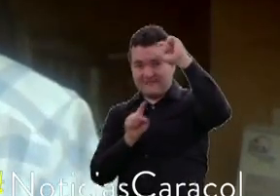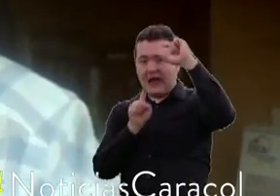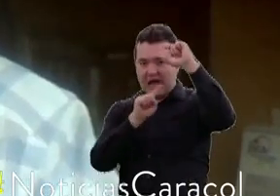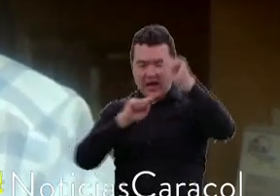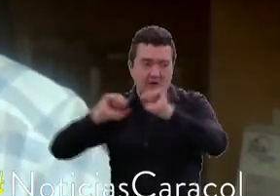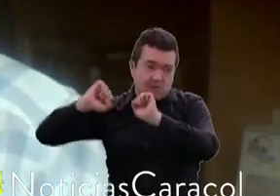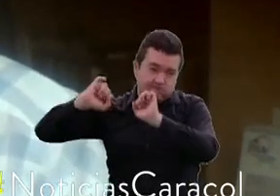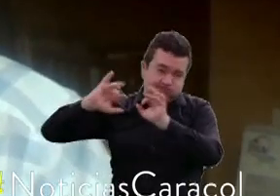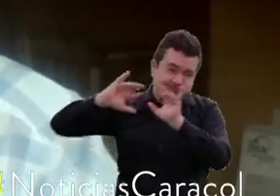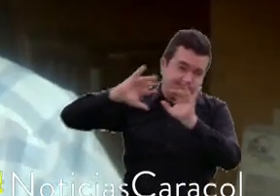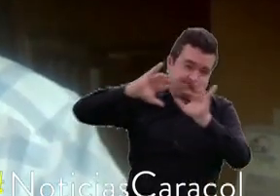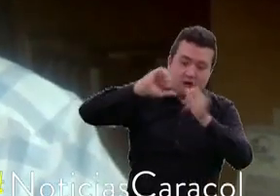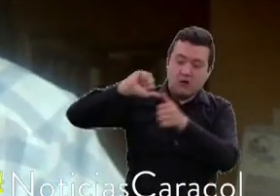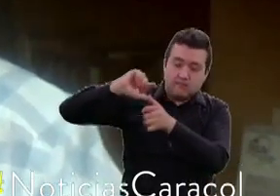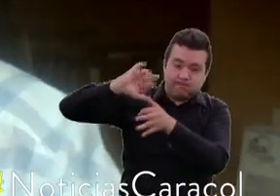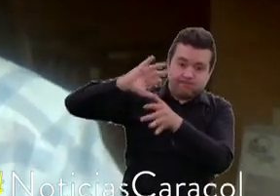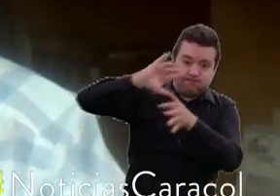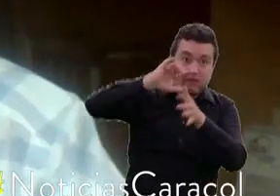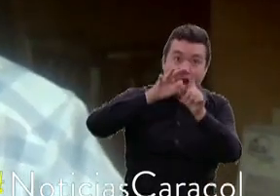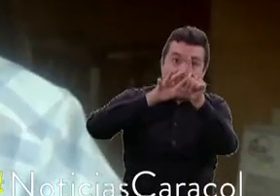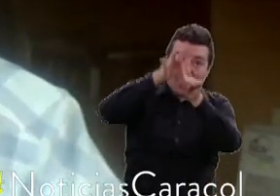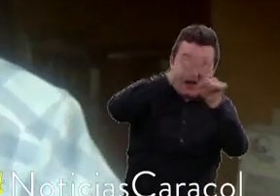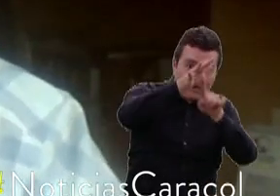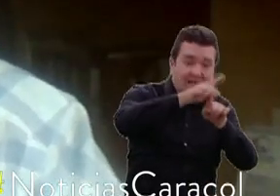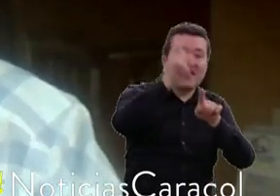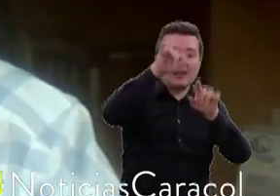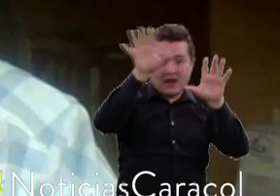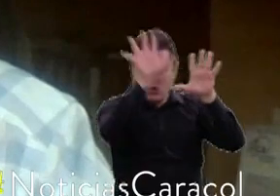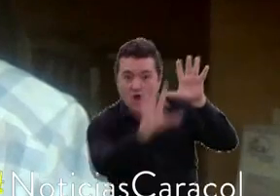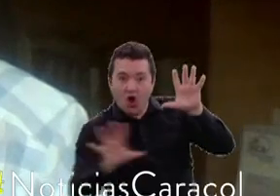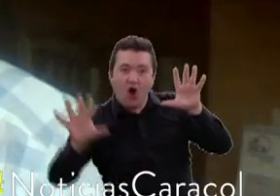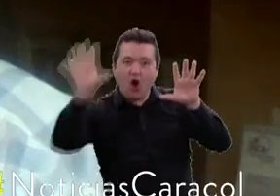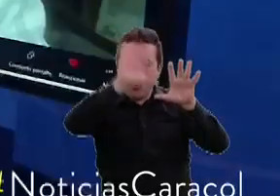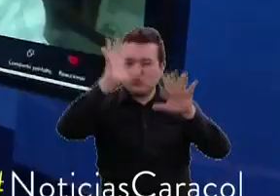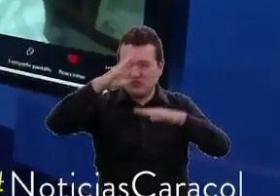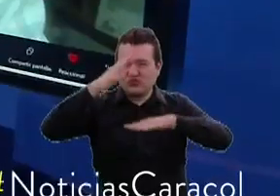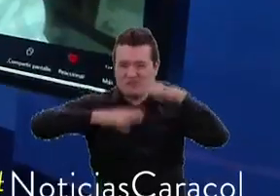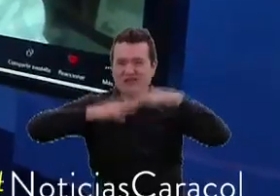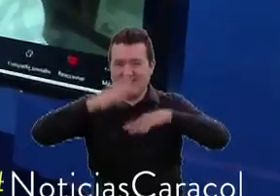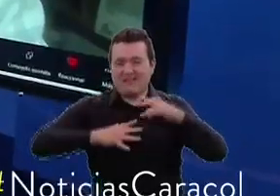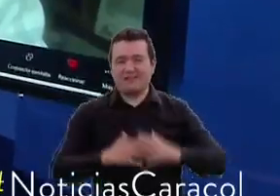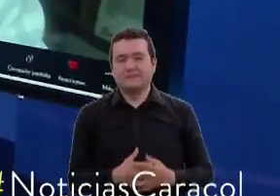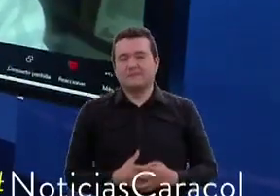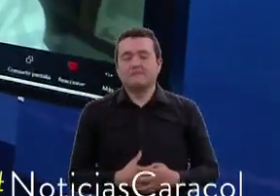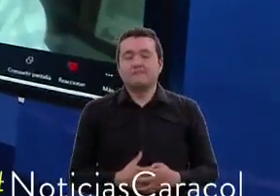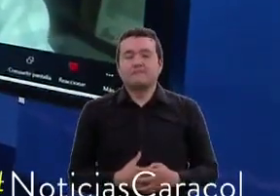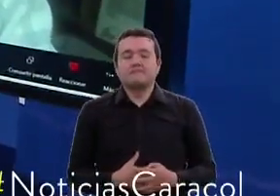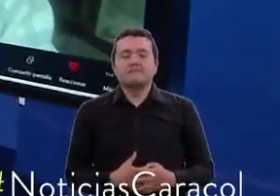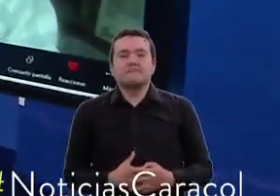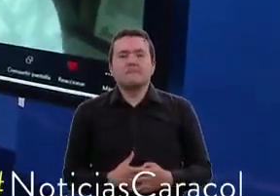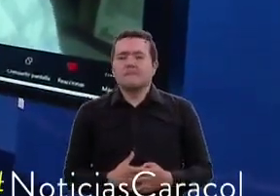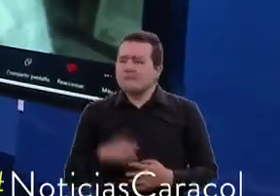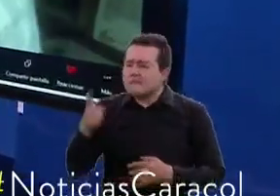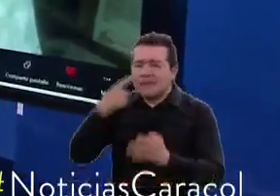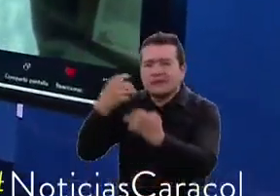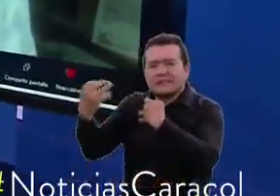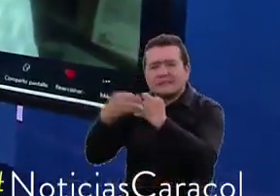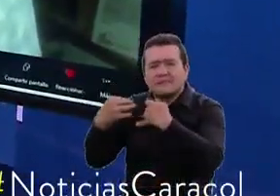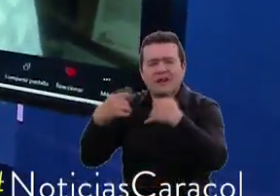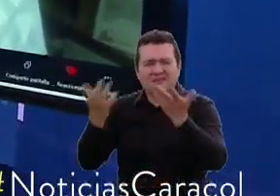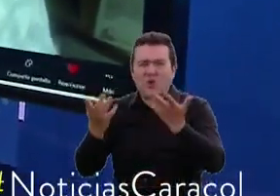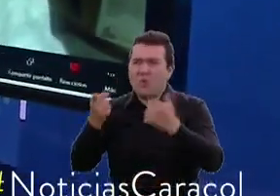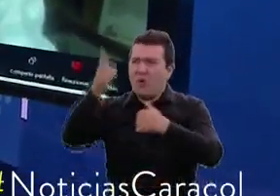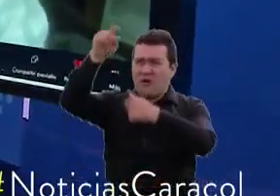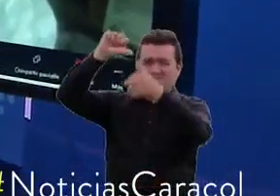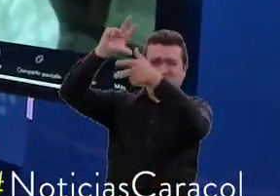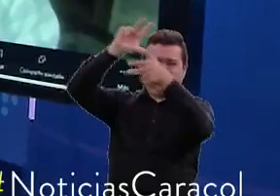haya afectación no solamente allí, sino en todo el archipiélago. Cristian, explíquenos qué relación tiene la ola invernal que está viviendo el país, conocida